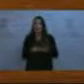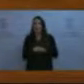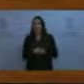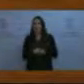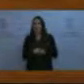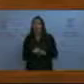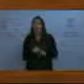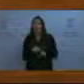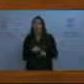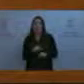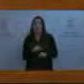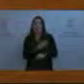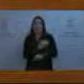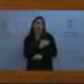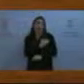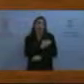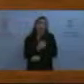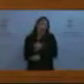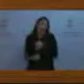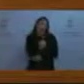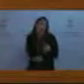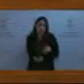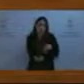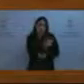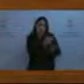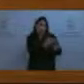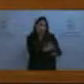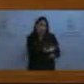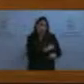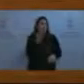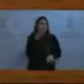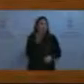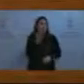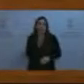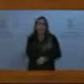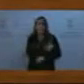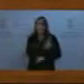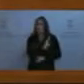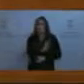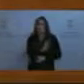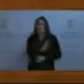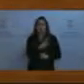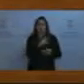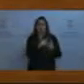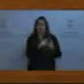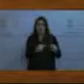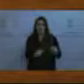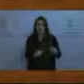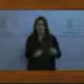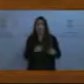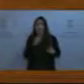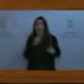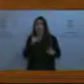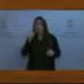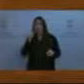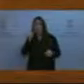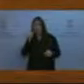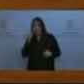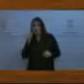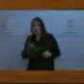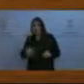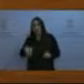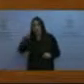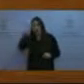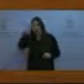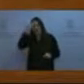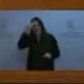fechorías y del perjuicio que está provocando a esta región, será el principal responsable